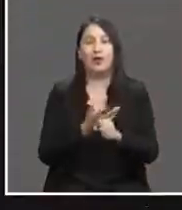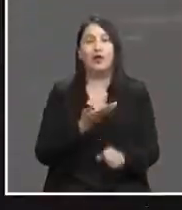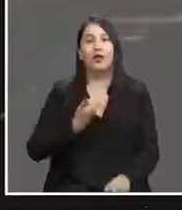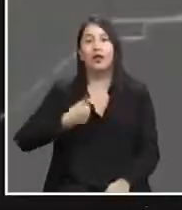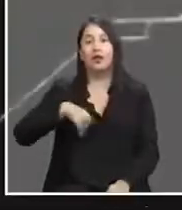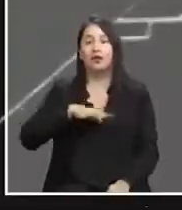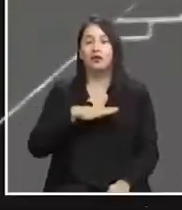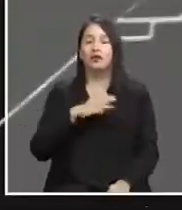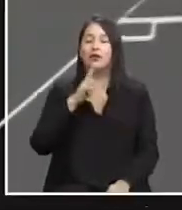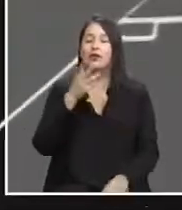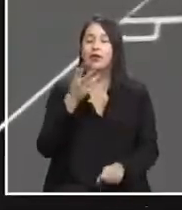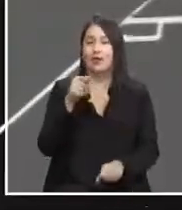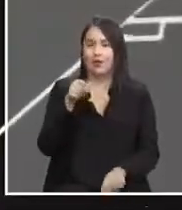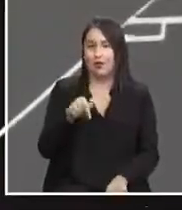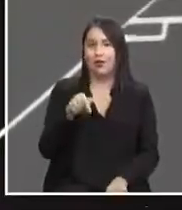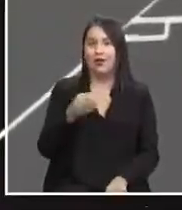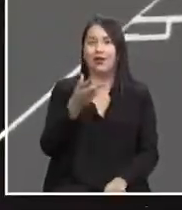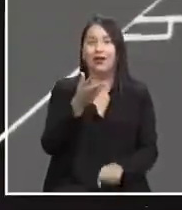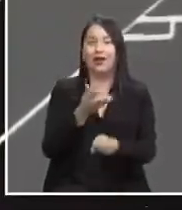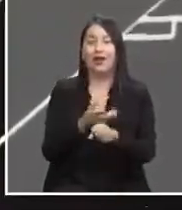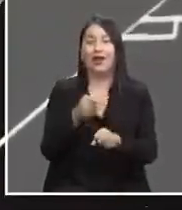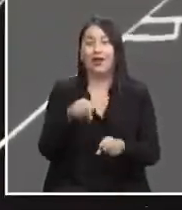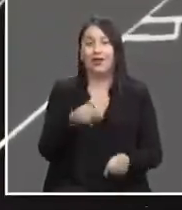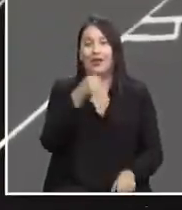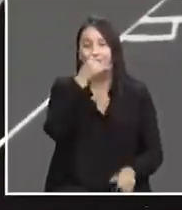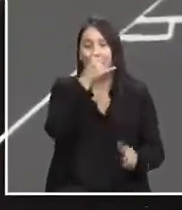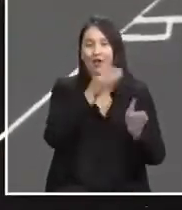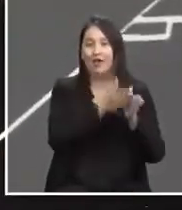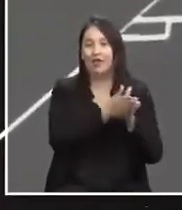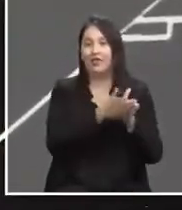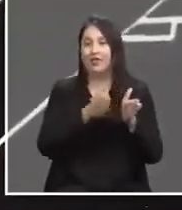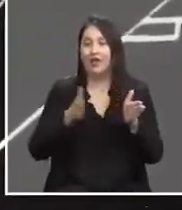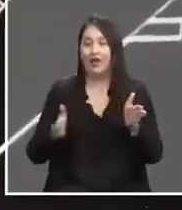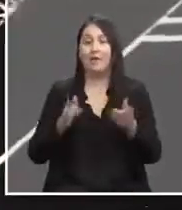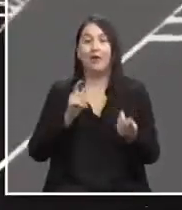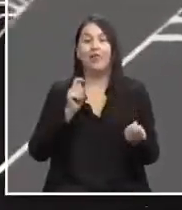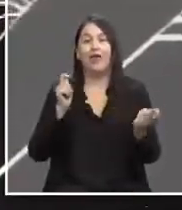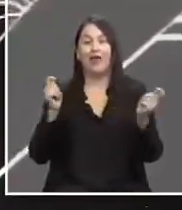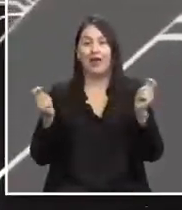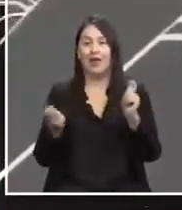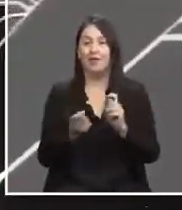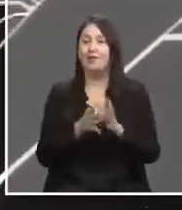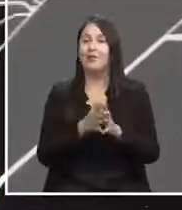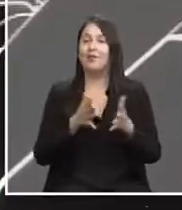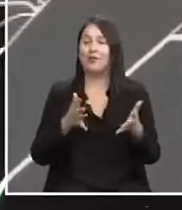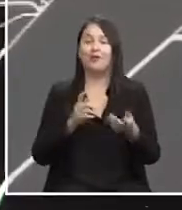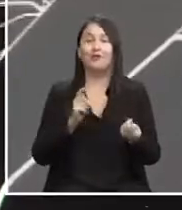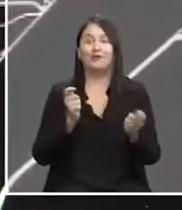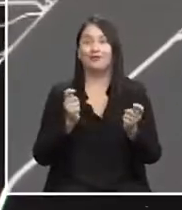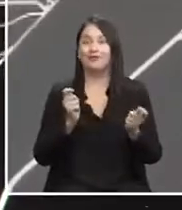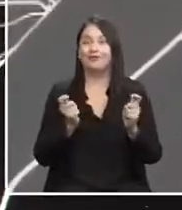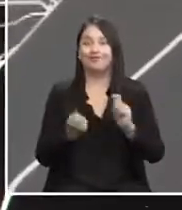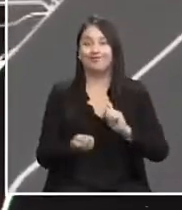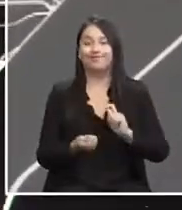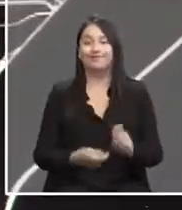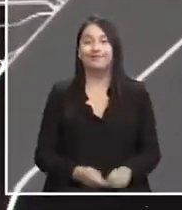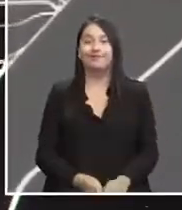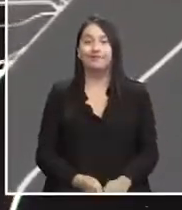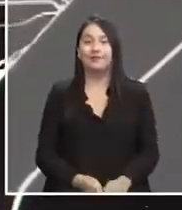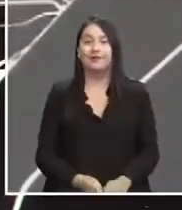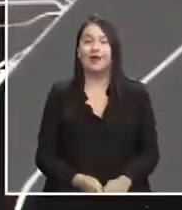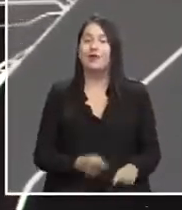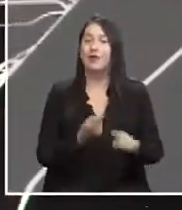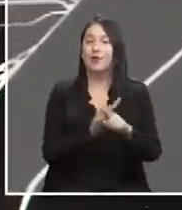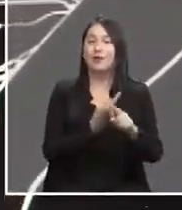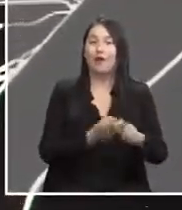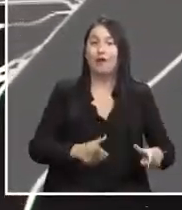hoy día expuestos en estos tiempos de cambios muy, muy dinámicos. Y hemos hablado de volcanes,